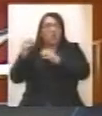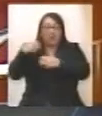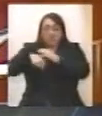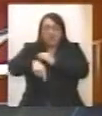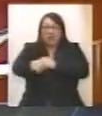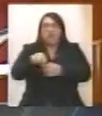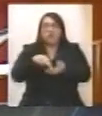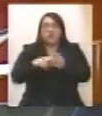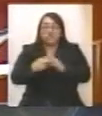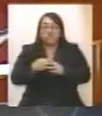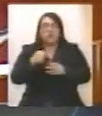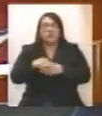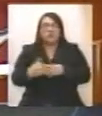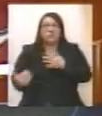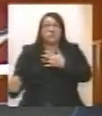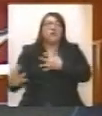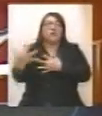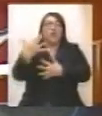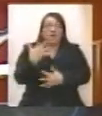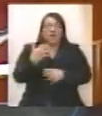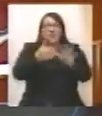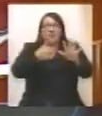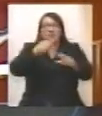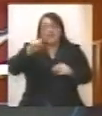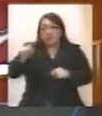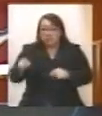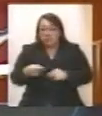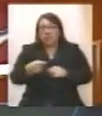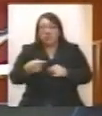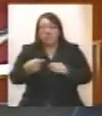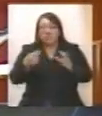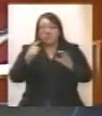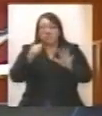próximo egresarán